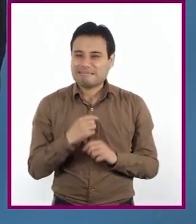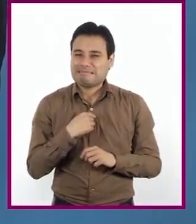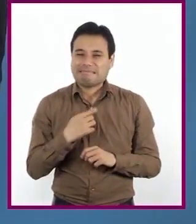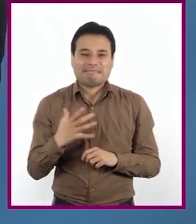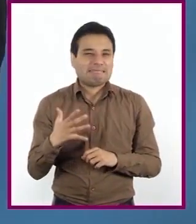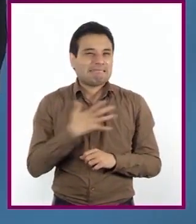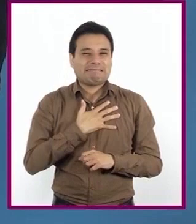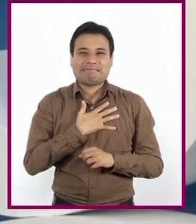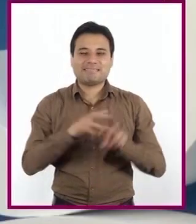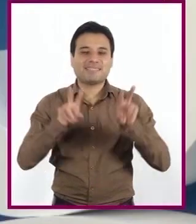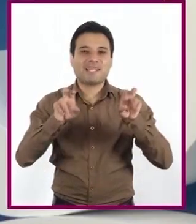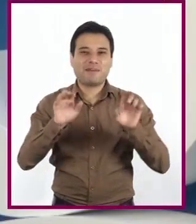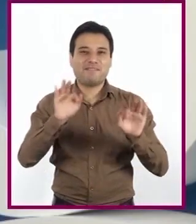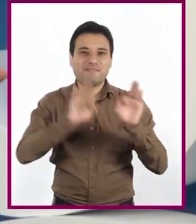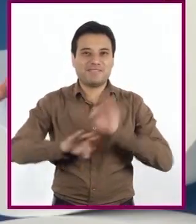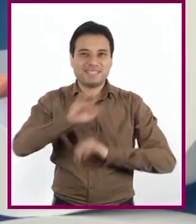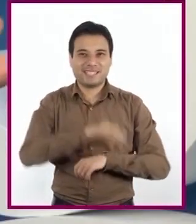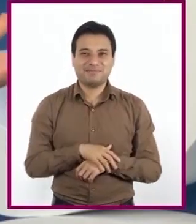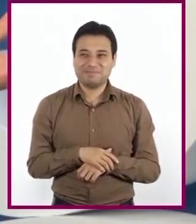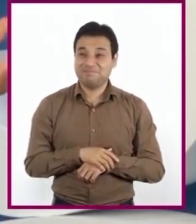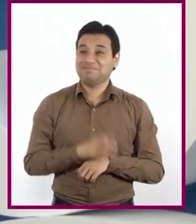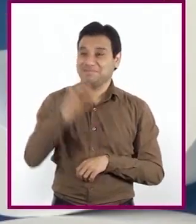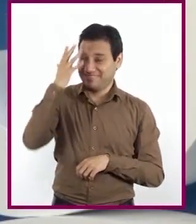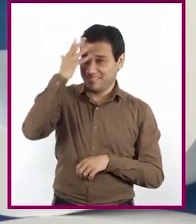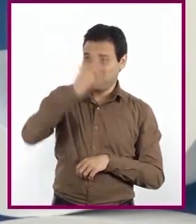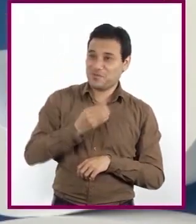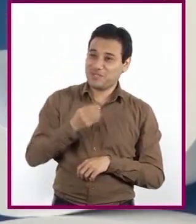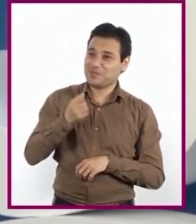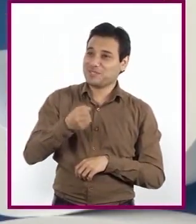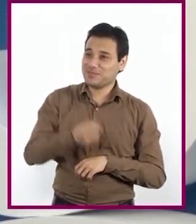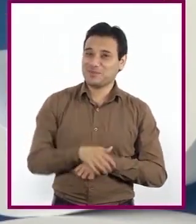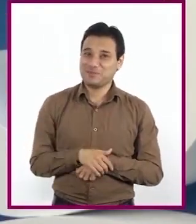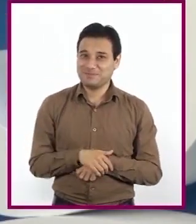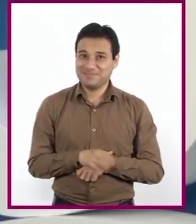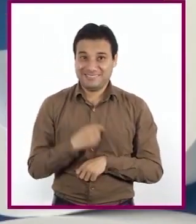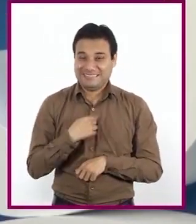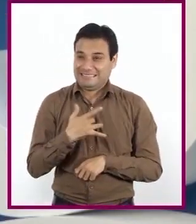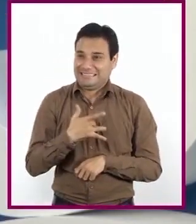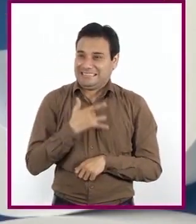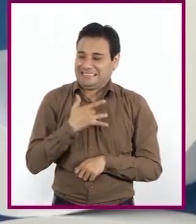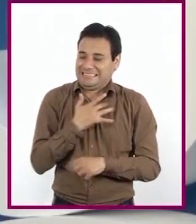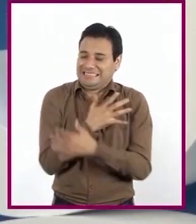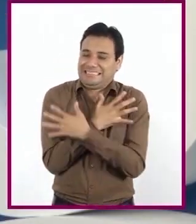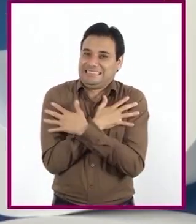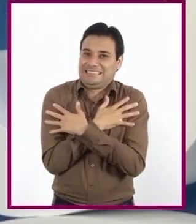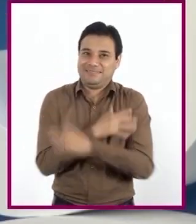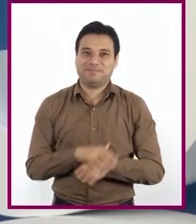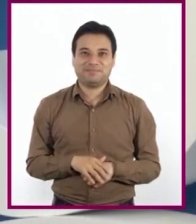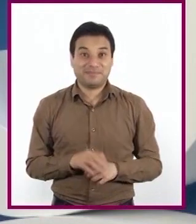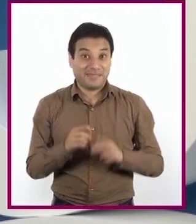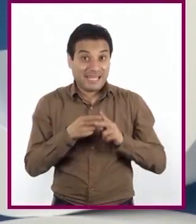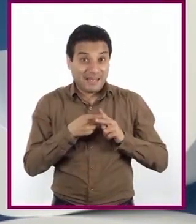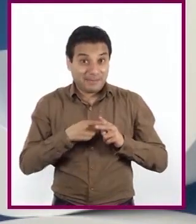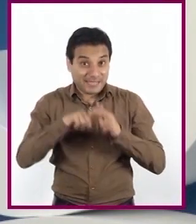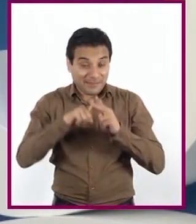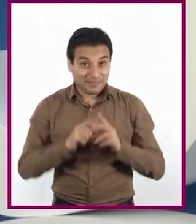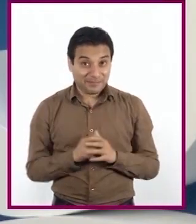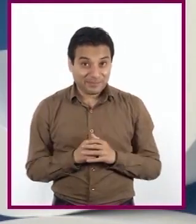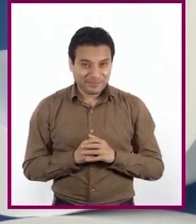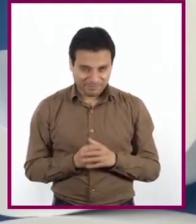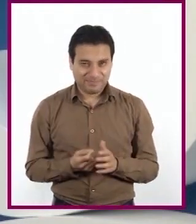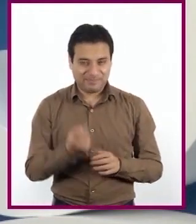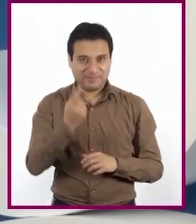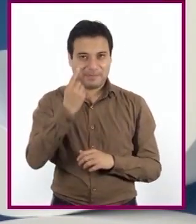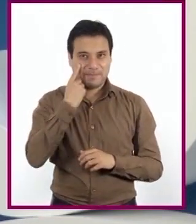mundo, la física. ¡Qué bonito saludo, maestra! Hasta acá sentí su apapacho. Para entrar en materia, ¿qué le parece